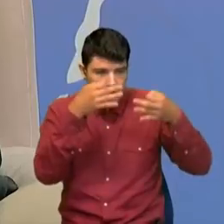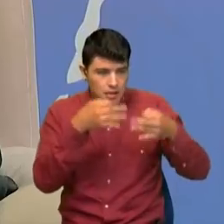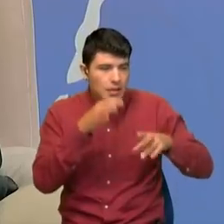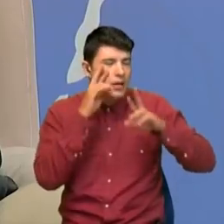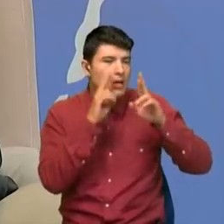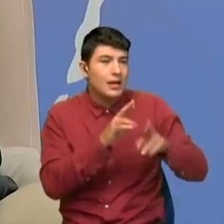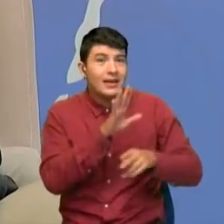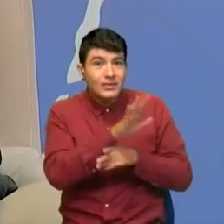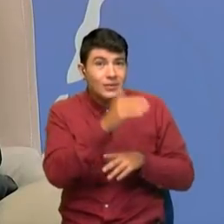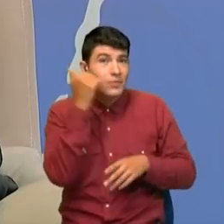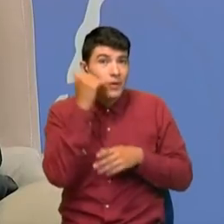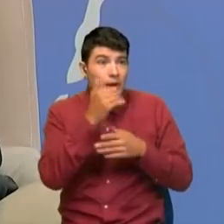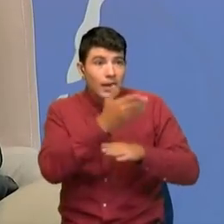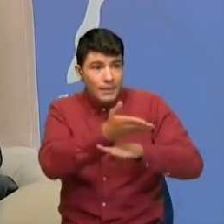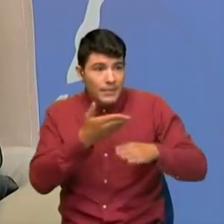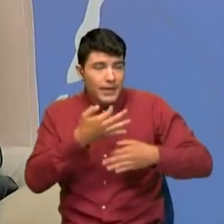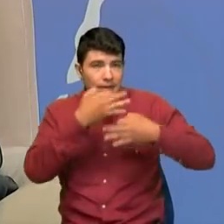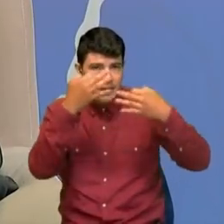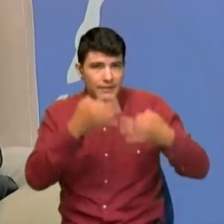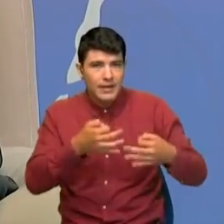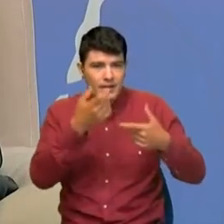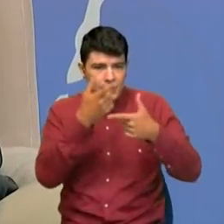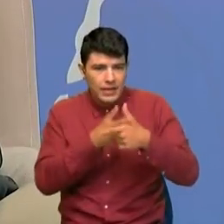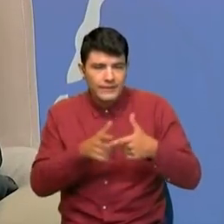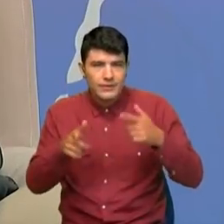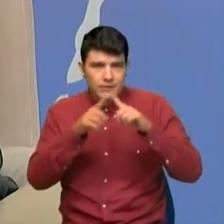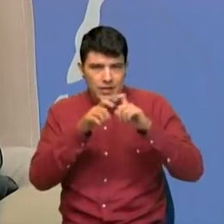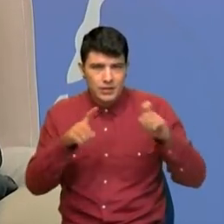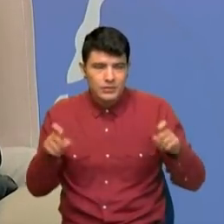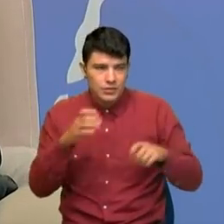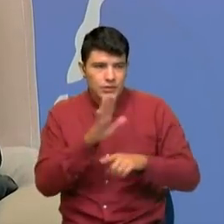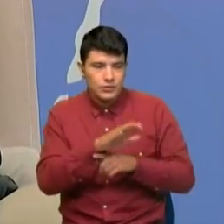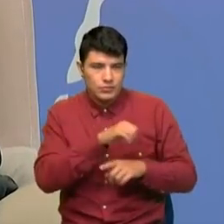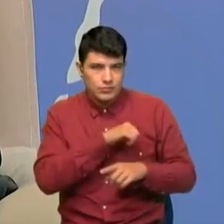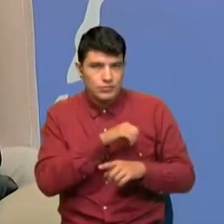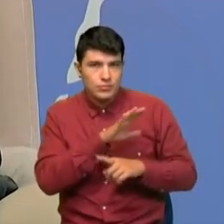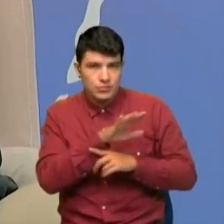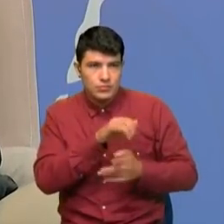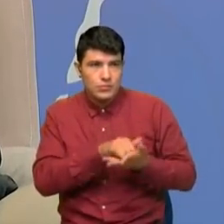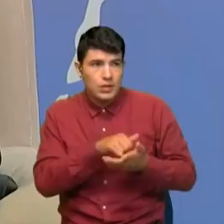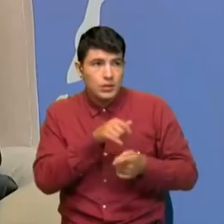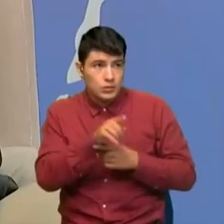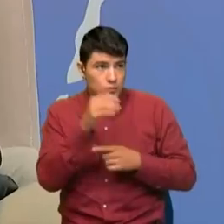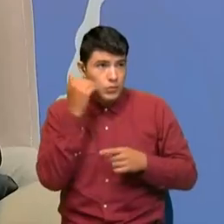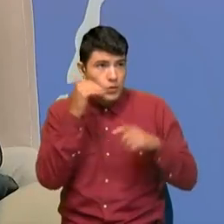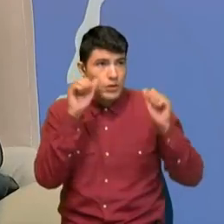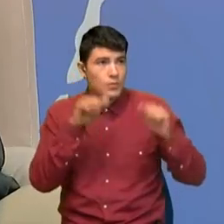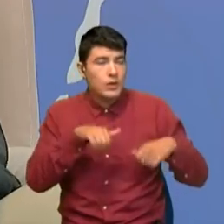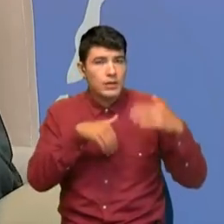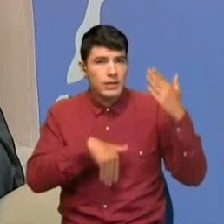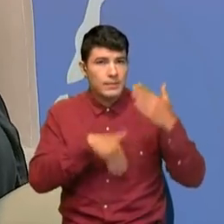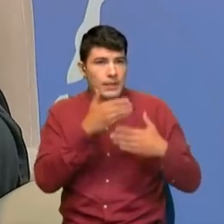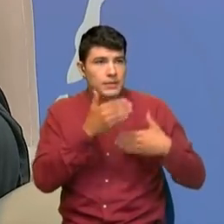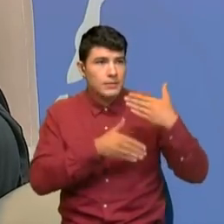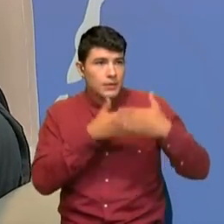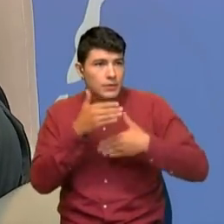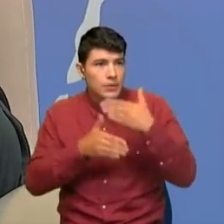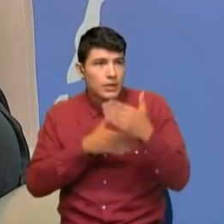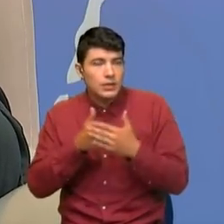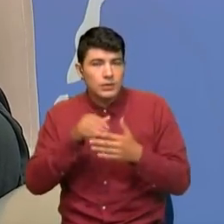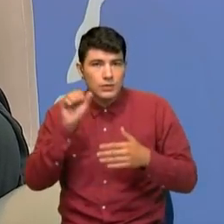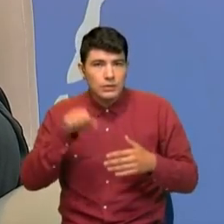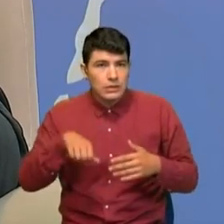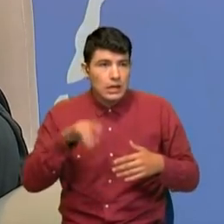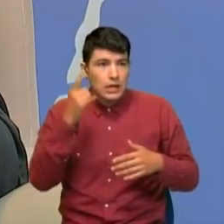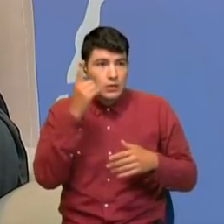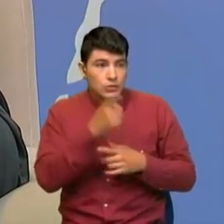le va a permitir realmente obtener una repartición de los bienes. Entonces, ella puede iniciar el proceso como tal si ha